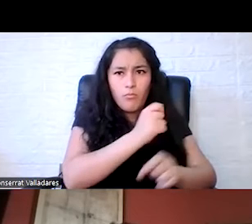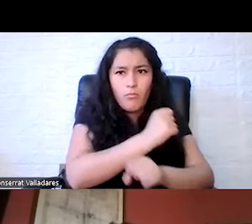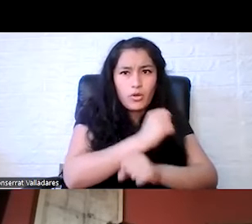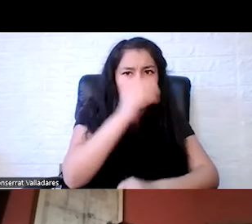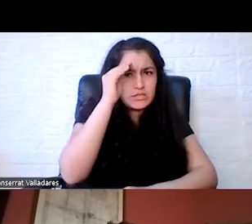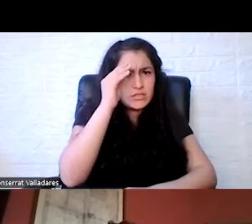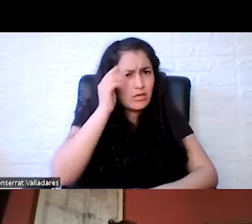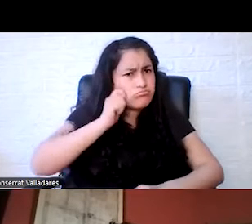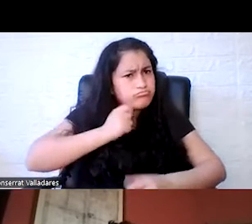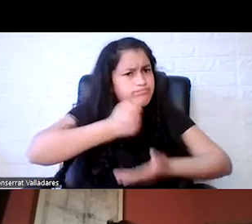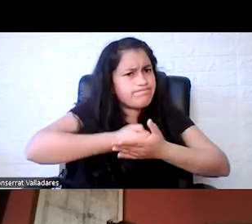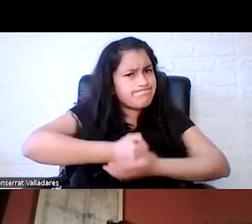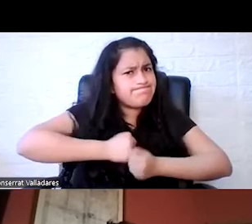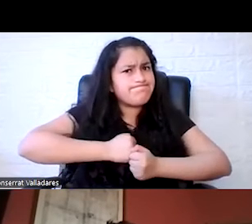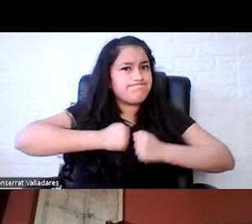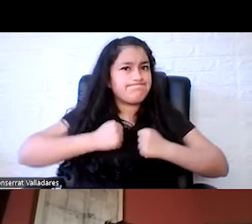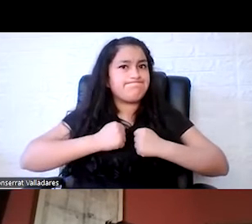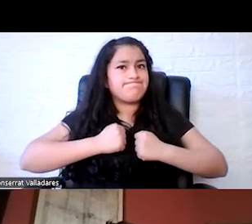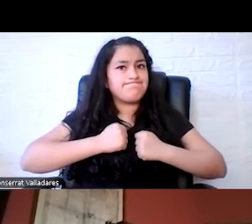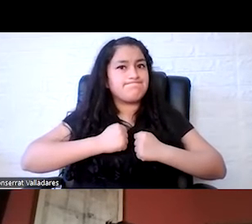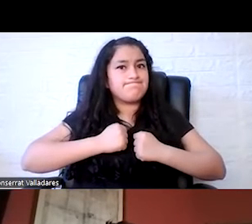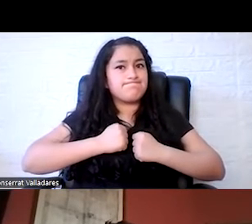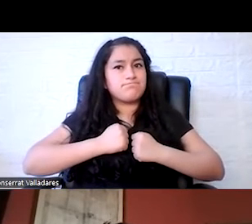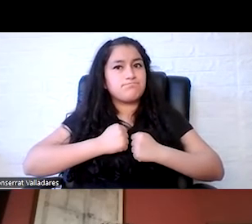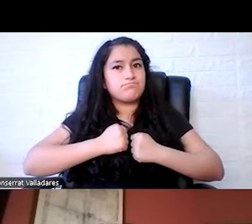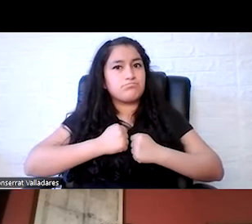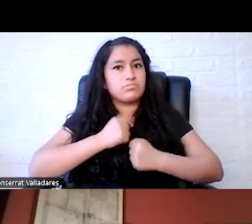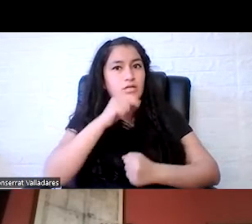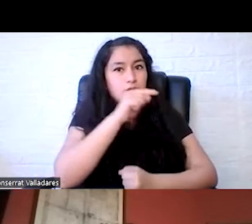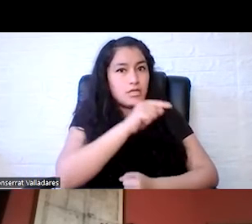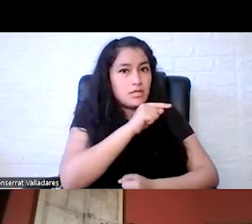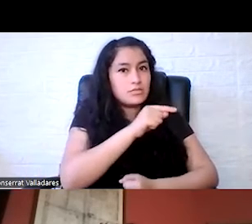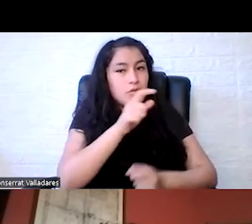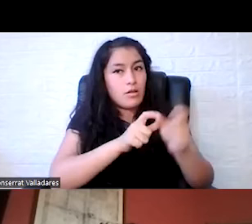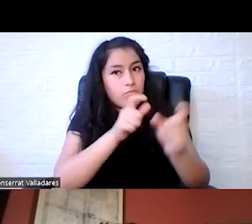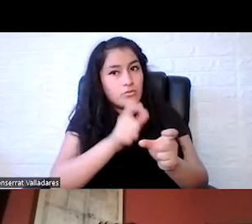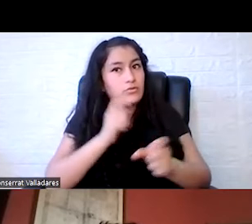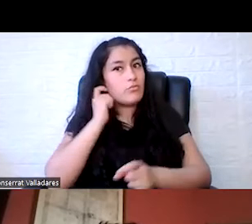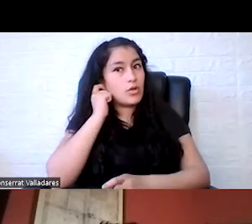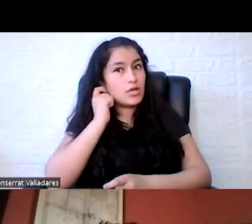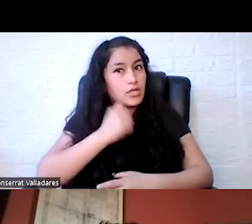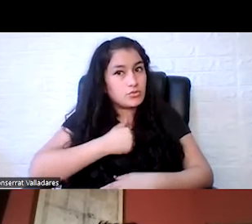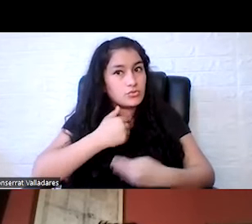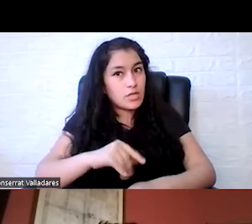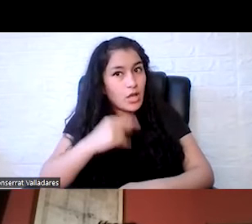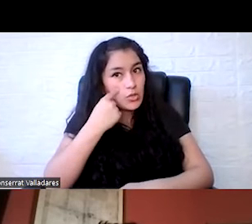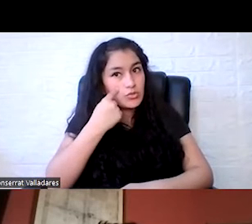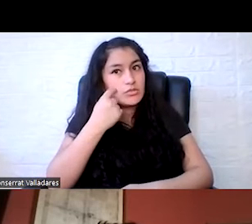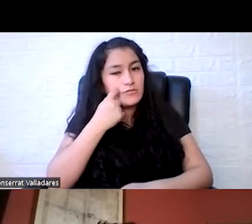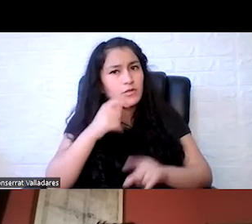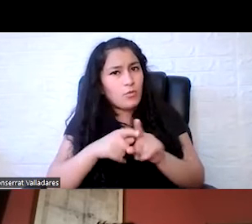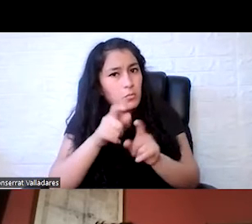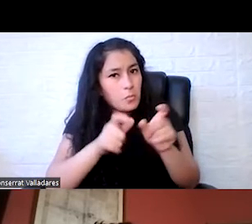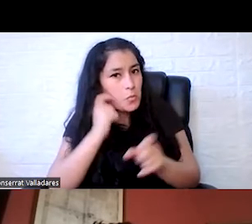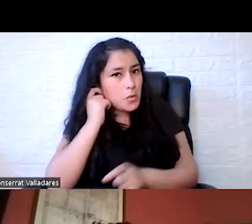bien guerreras. Y la muestra de mujeres que conocí, igual son mujeres extrañas, porque